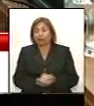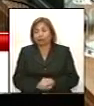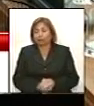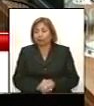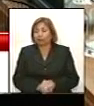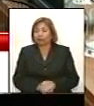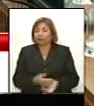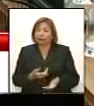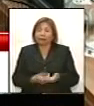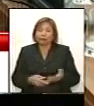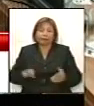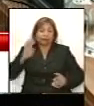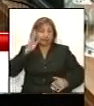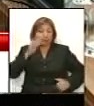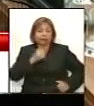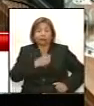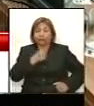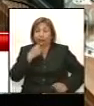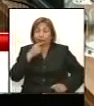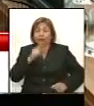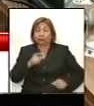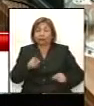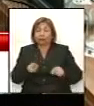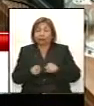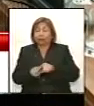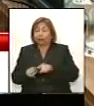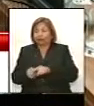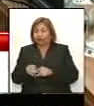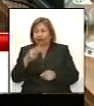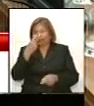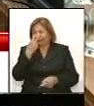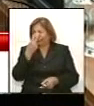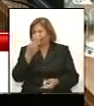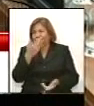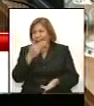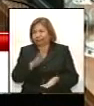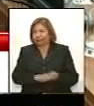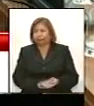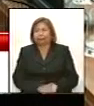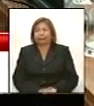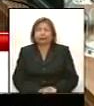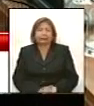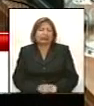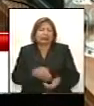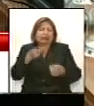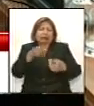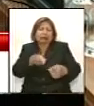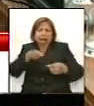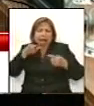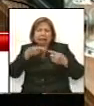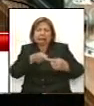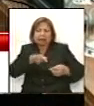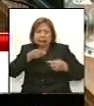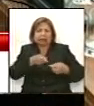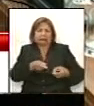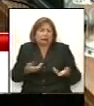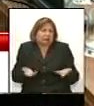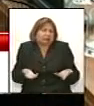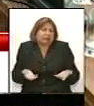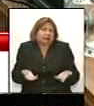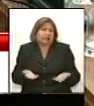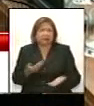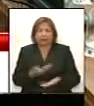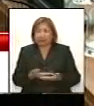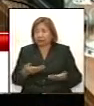institución policial está como que un tanto mal vista, un tanto tan atacada, pero entendamos también de que hay